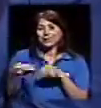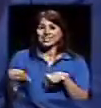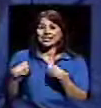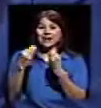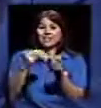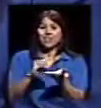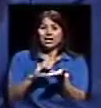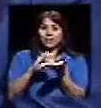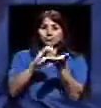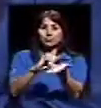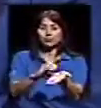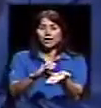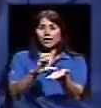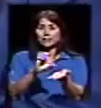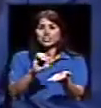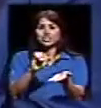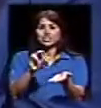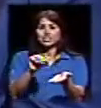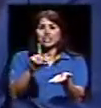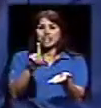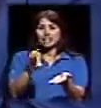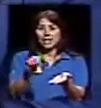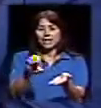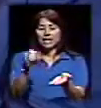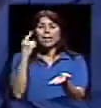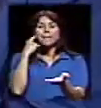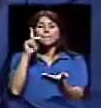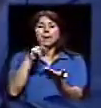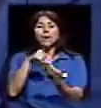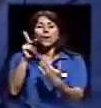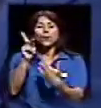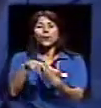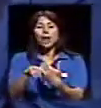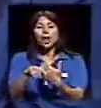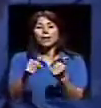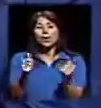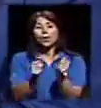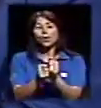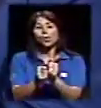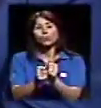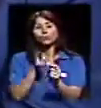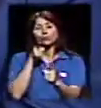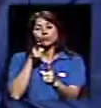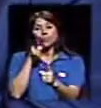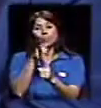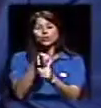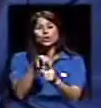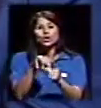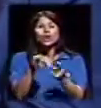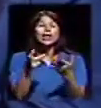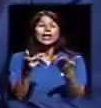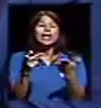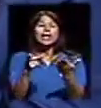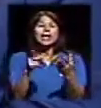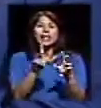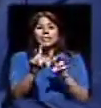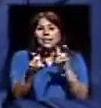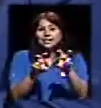de Iniciativas de Desarrollo, para un programa o un convenio que firmaron con el propósito de atraer inversión